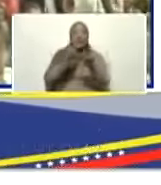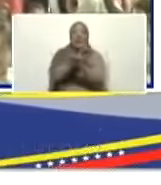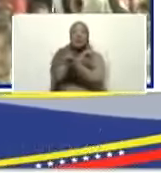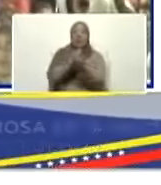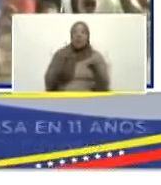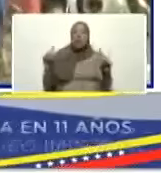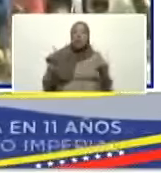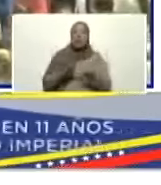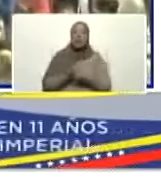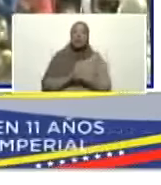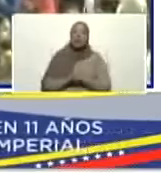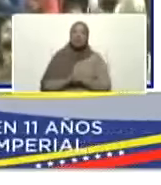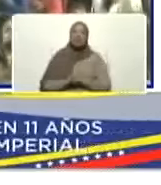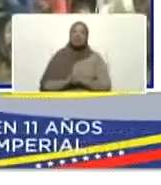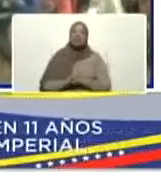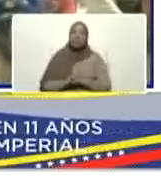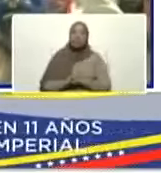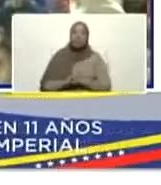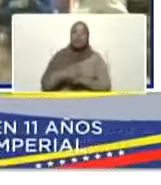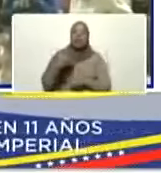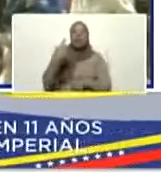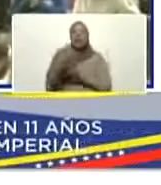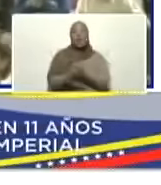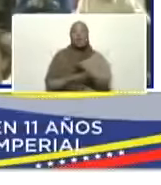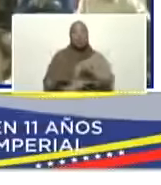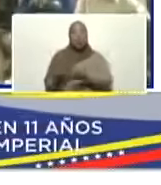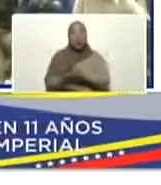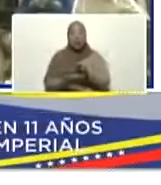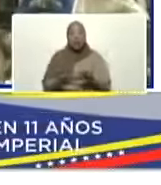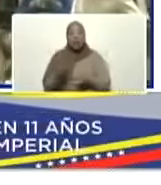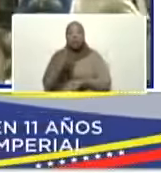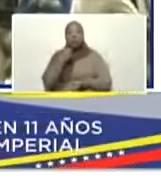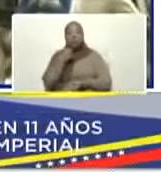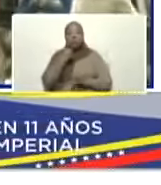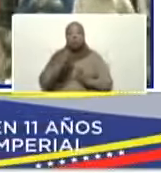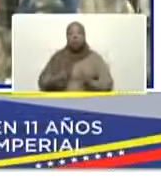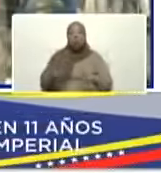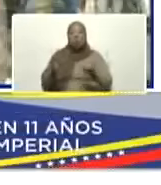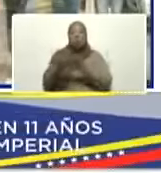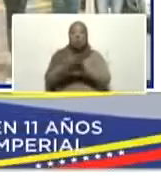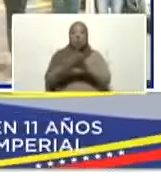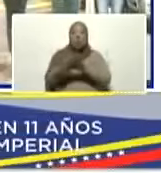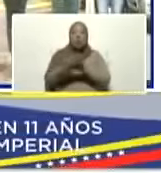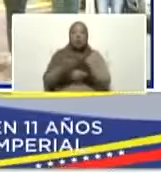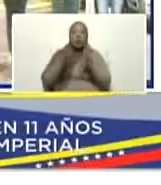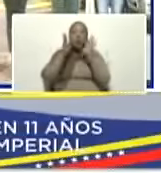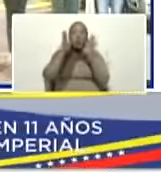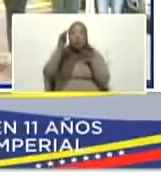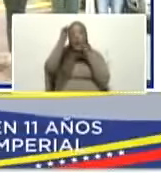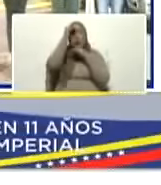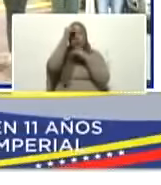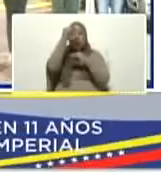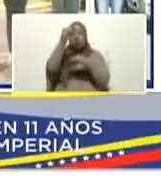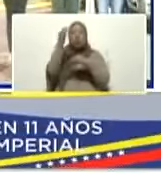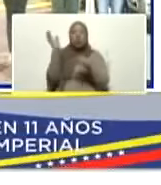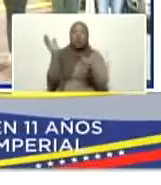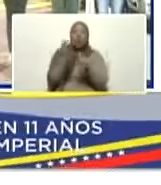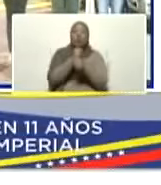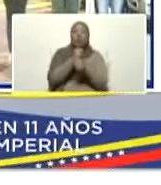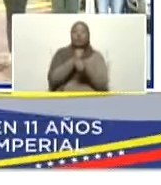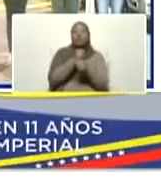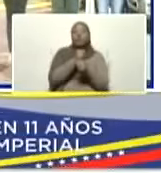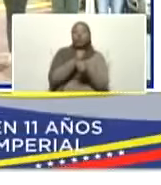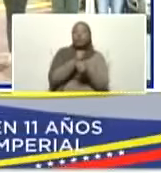independientes. Y cada problema que surja, lo atenderemos y encontraremos su